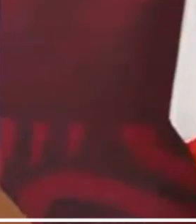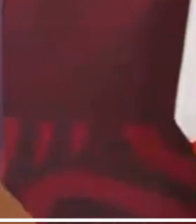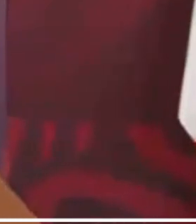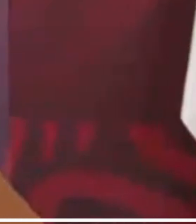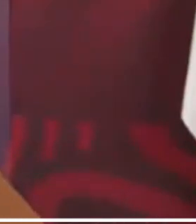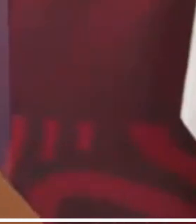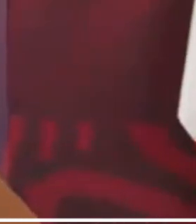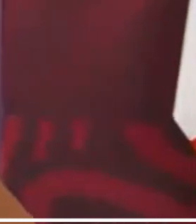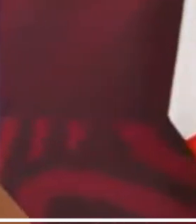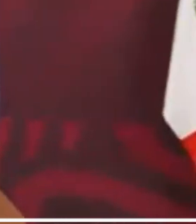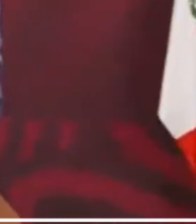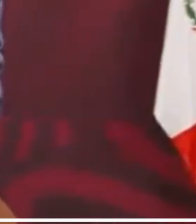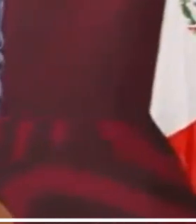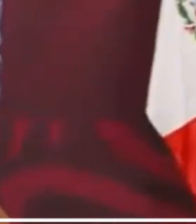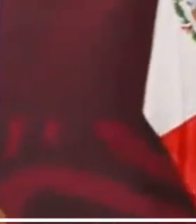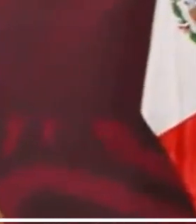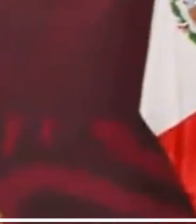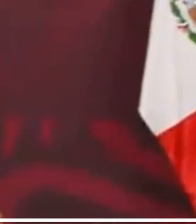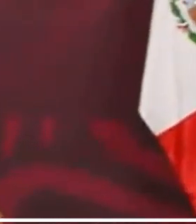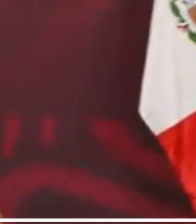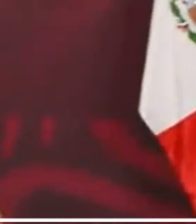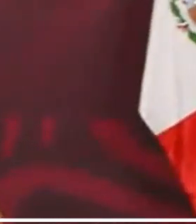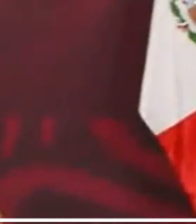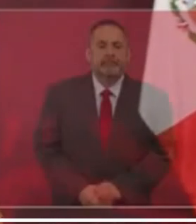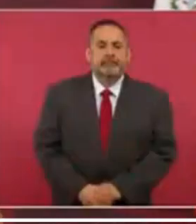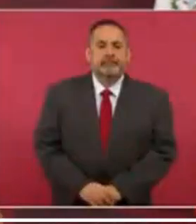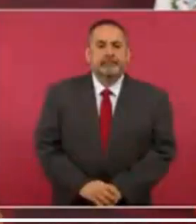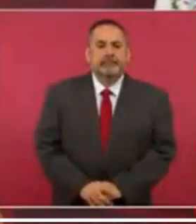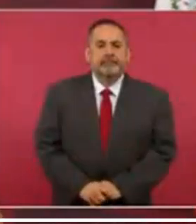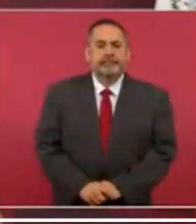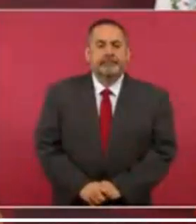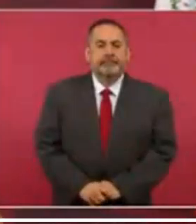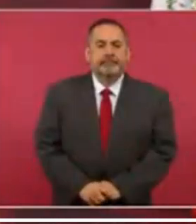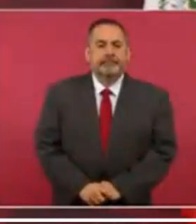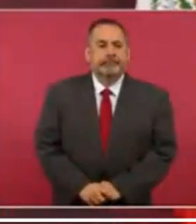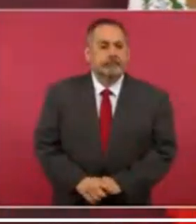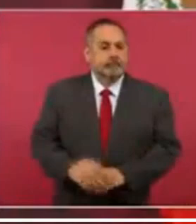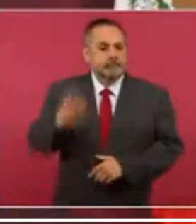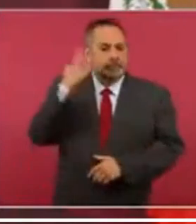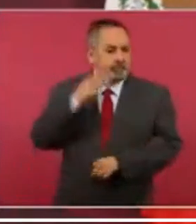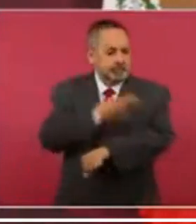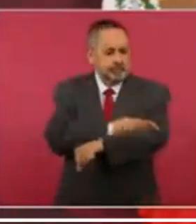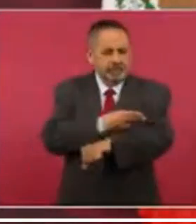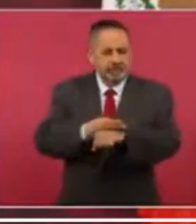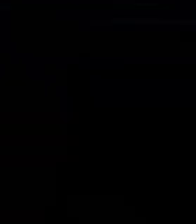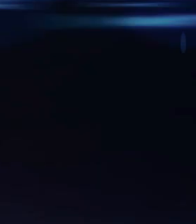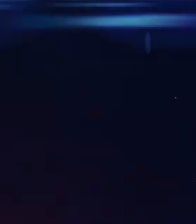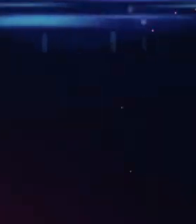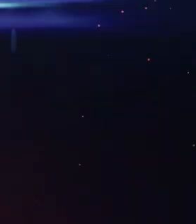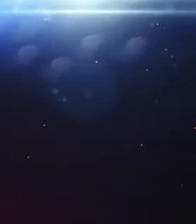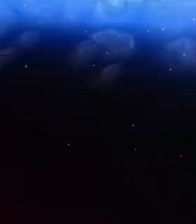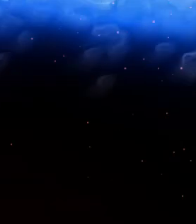la llamada primera decena trágica.